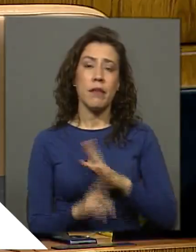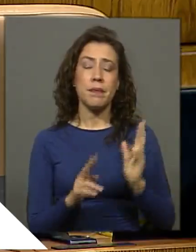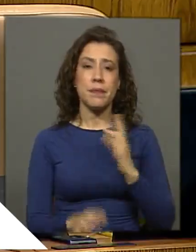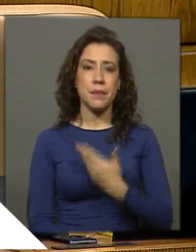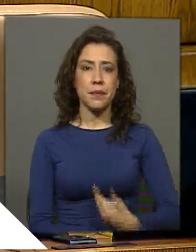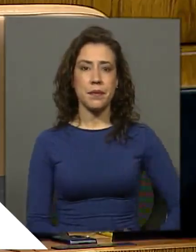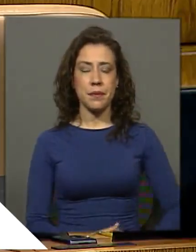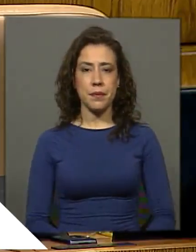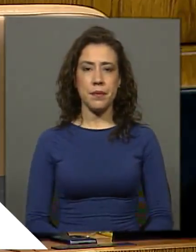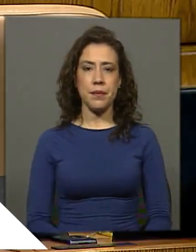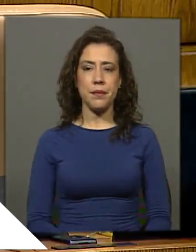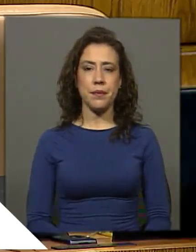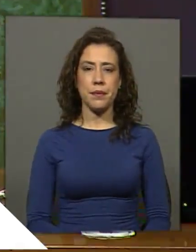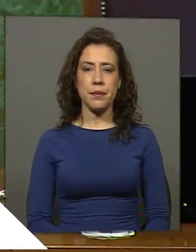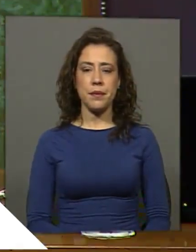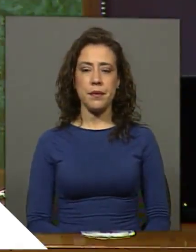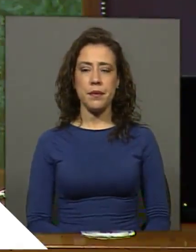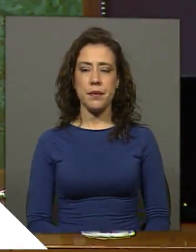presidente